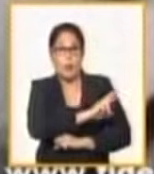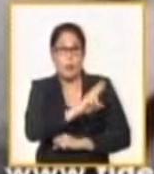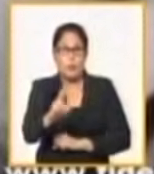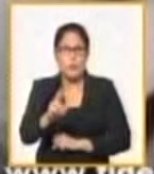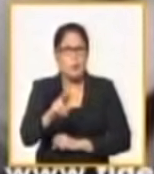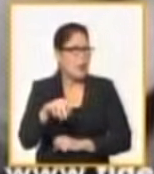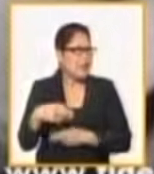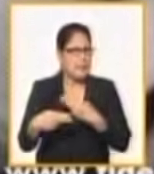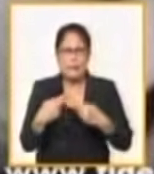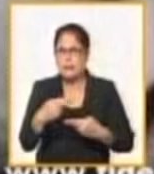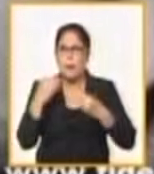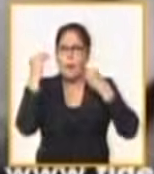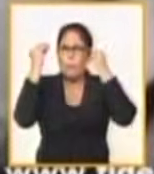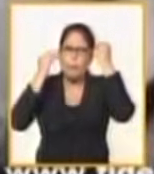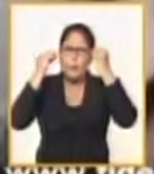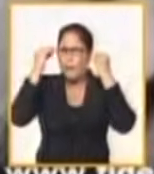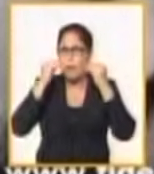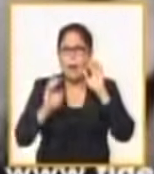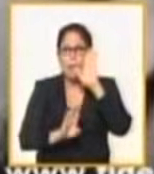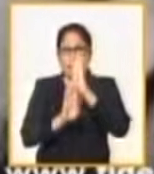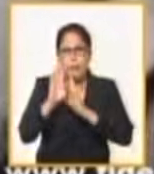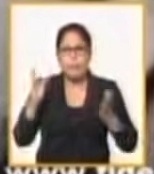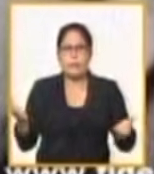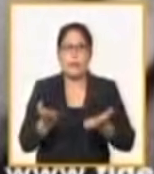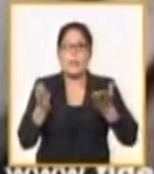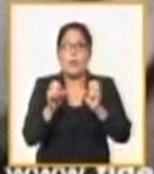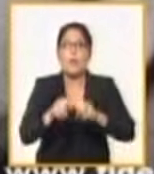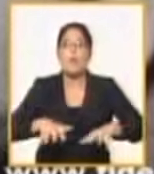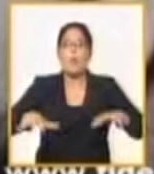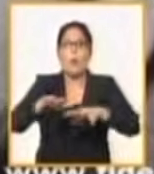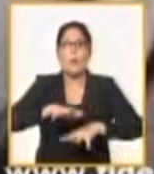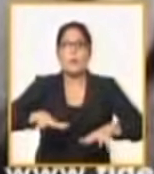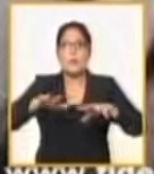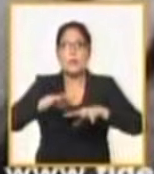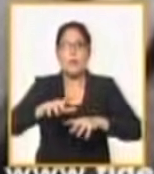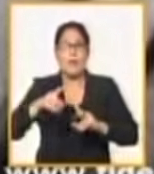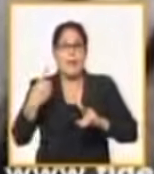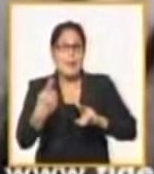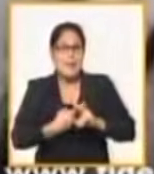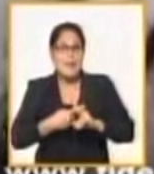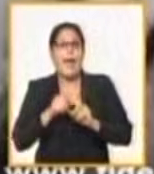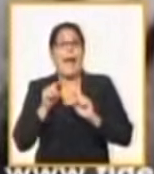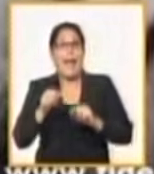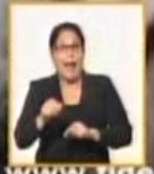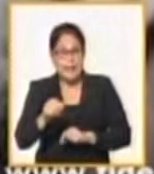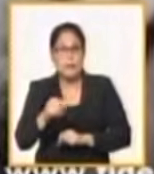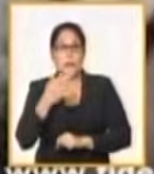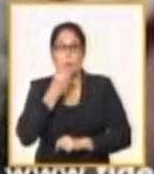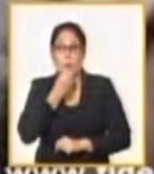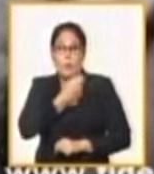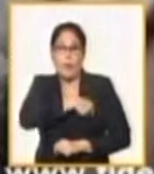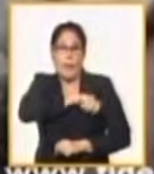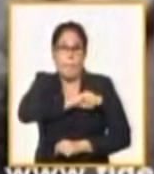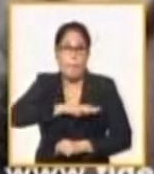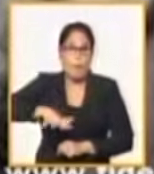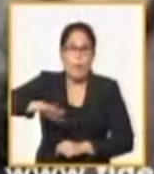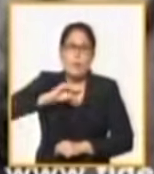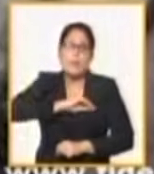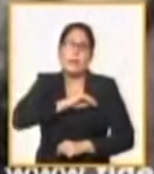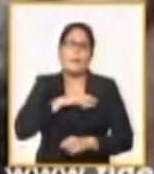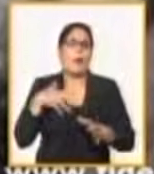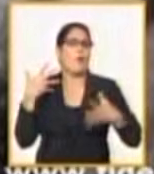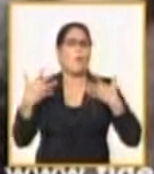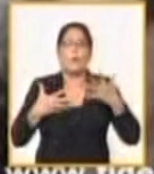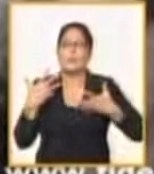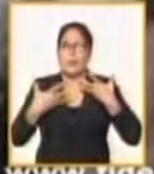preocupa del desarrollo de las condiciones y de las fuerzas que permitan al pueblo la satisfacción de